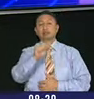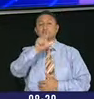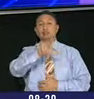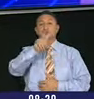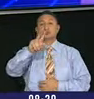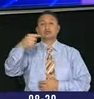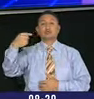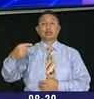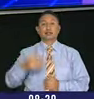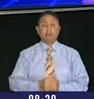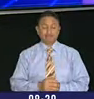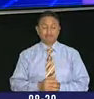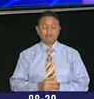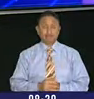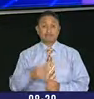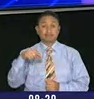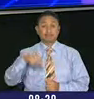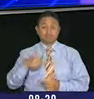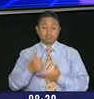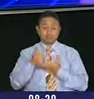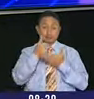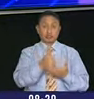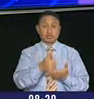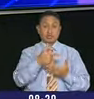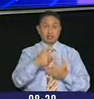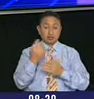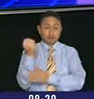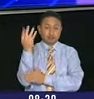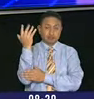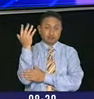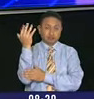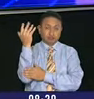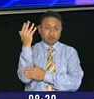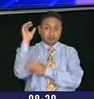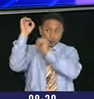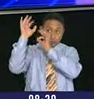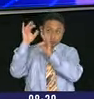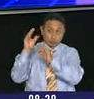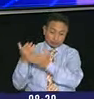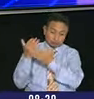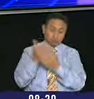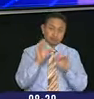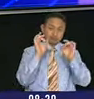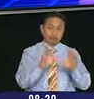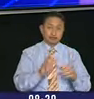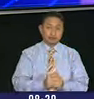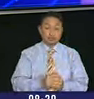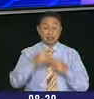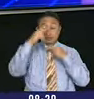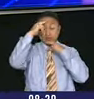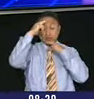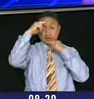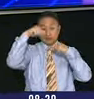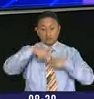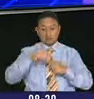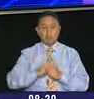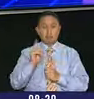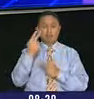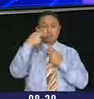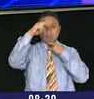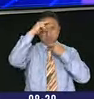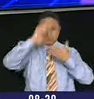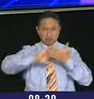S32G. La intervención llegó, evidentemente, con el poder de la vela. La vela hizo el milagro y este noticiero de la gente, el primer noticiero